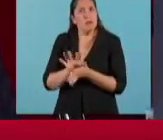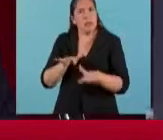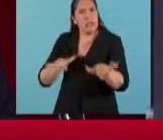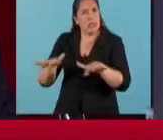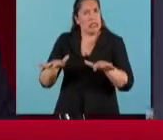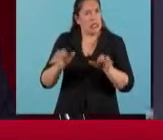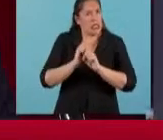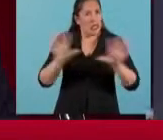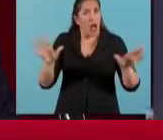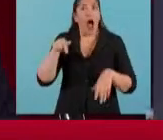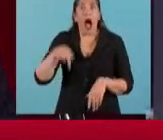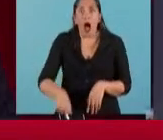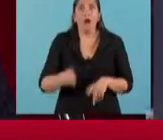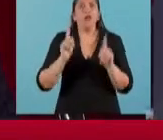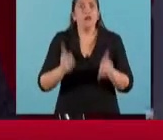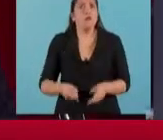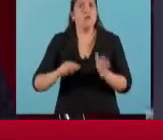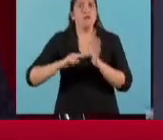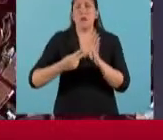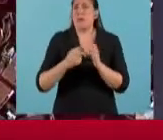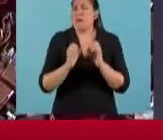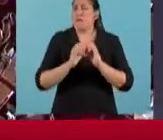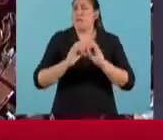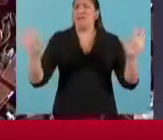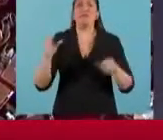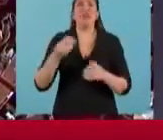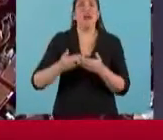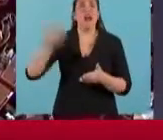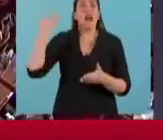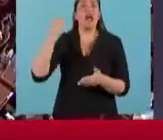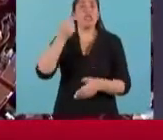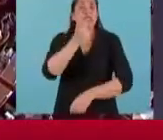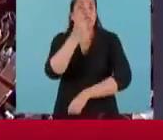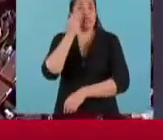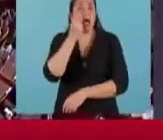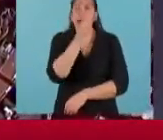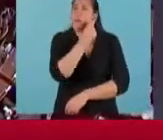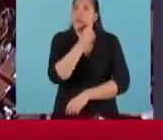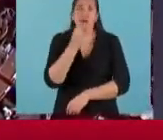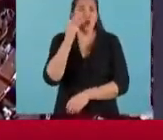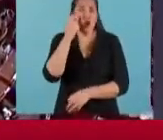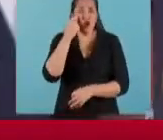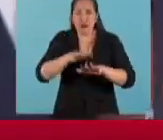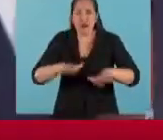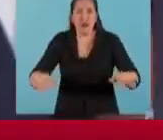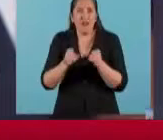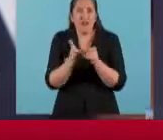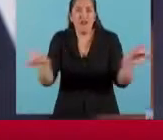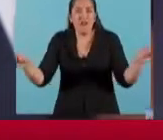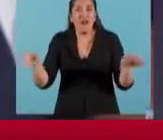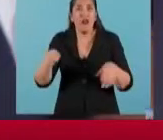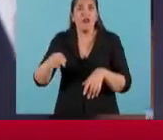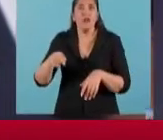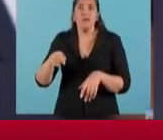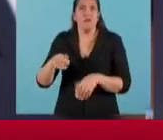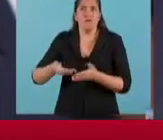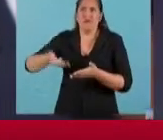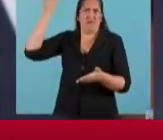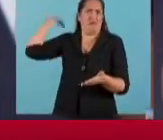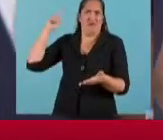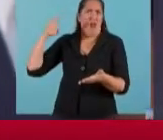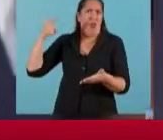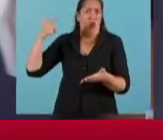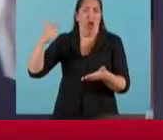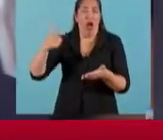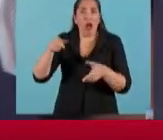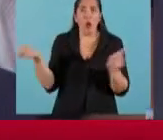a el conflicto en europa pero la la expectativa está puesta en la reacción del núcleo duro